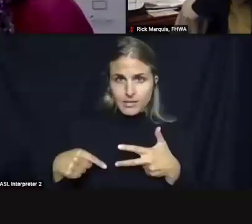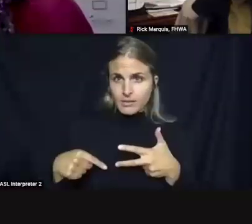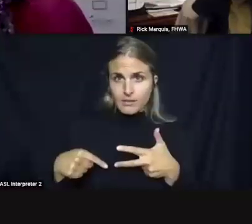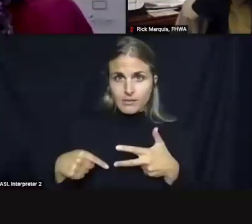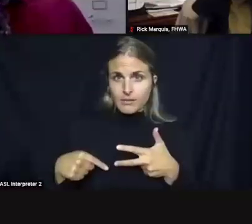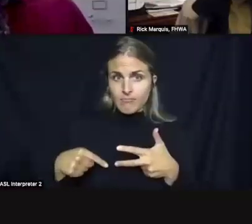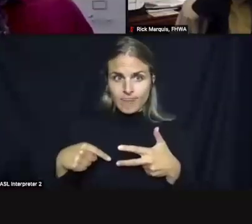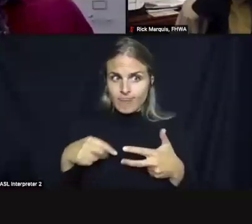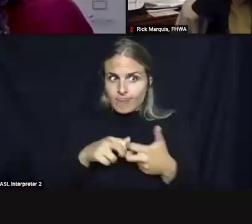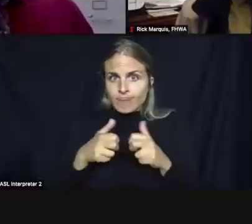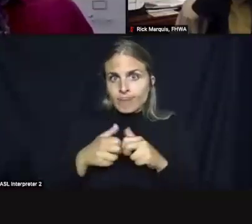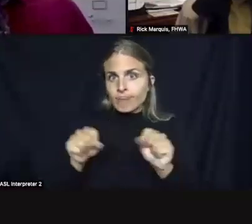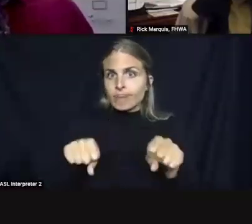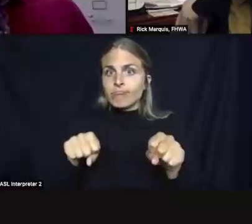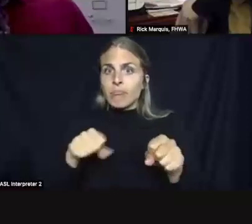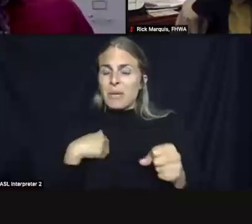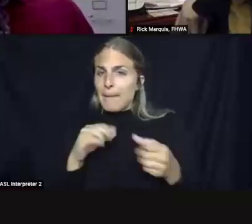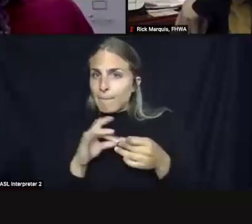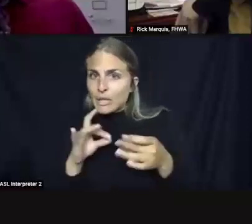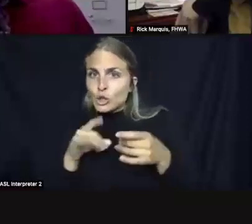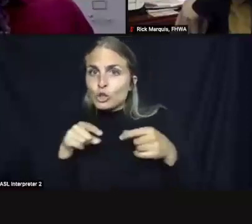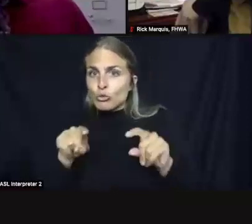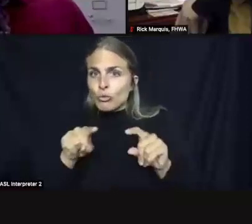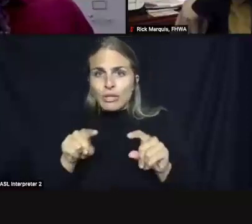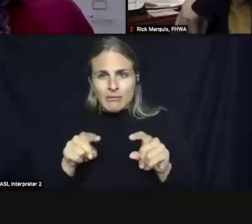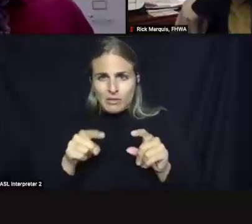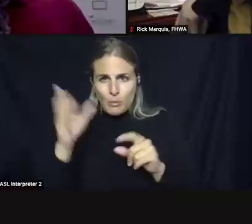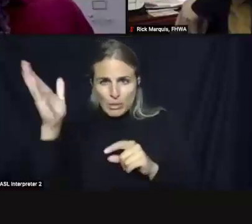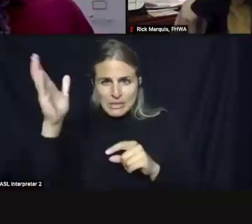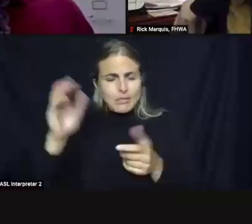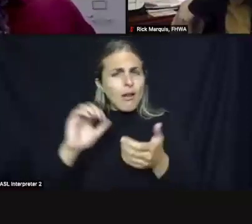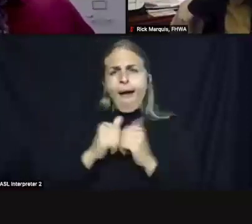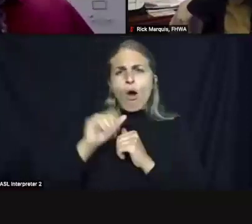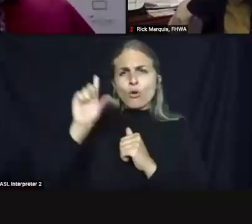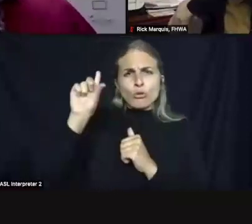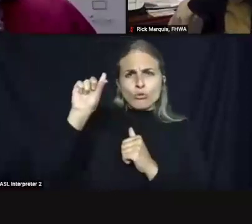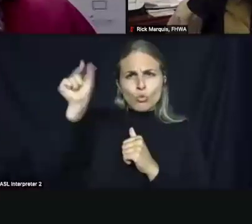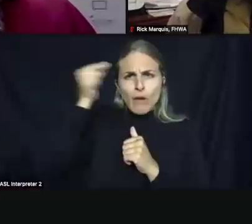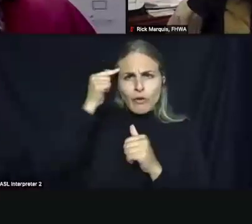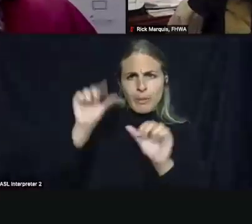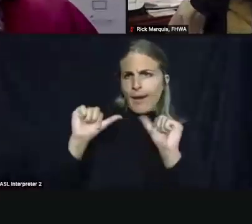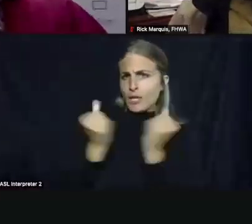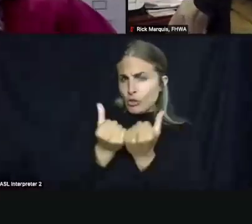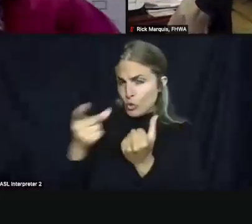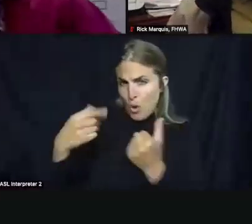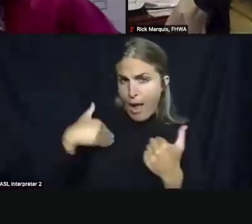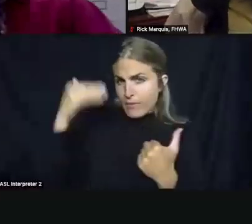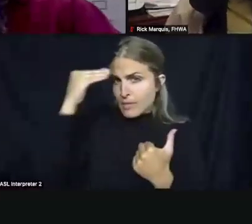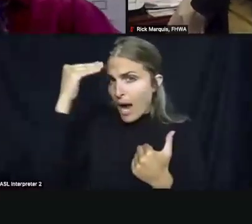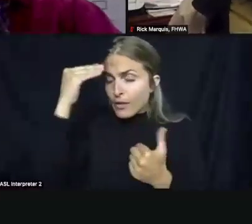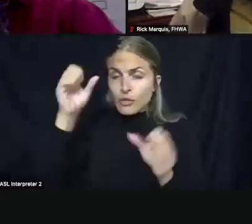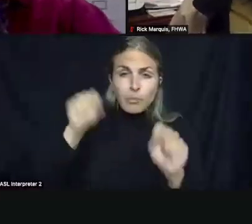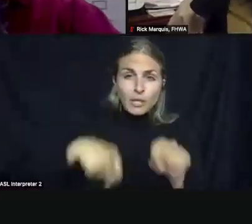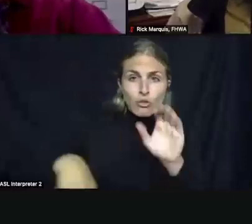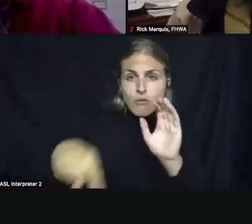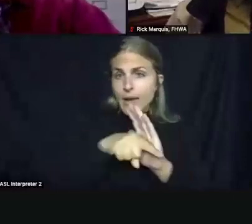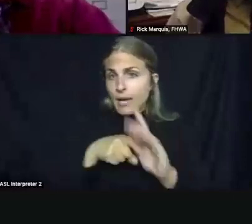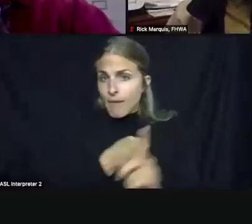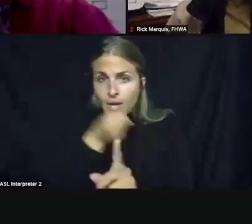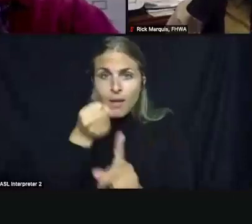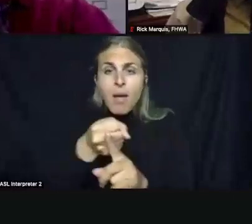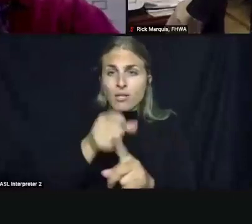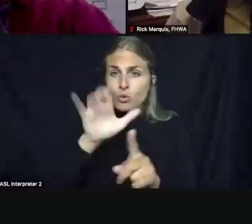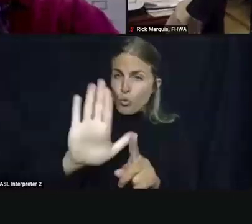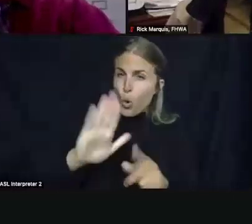eso mencionado en la presentación. Yo quisiera saber cómo las agencias gubernamentales